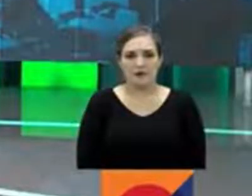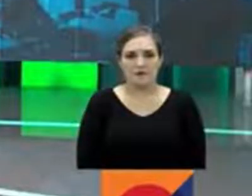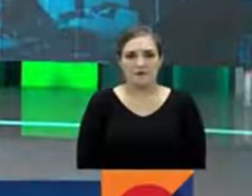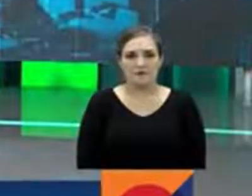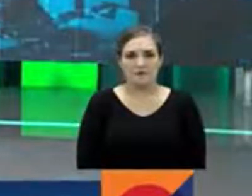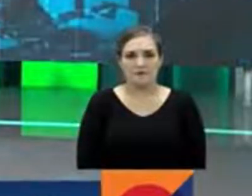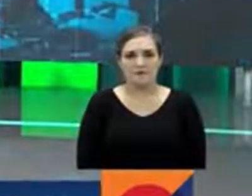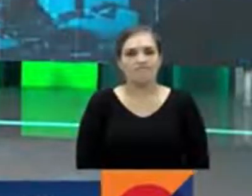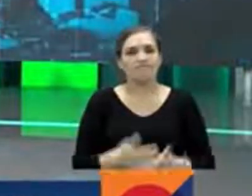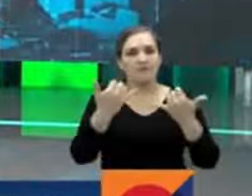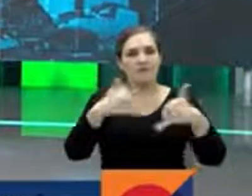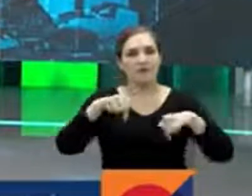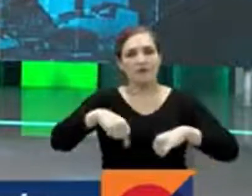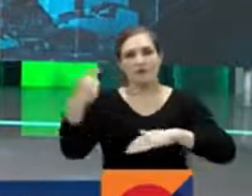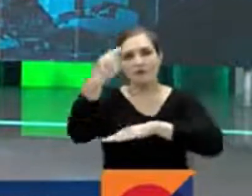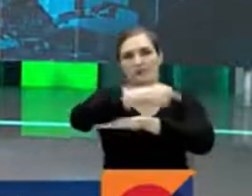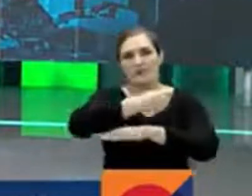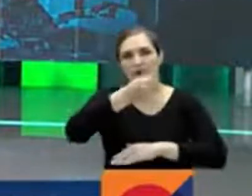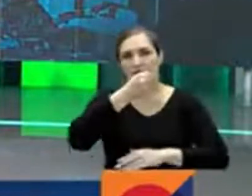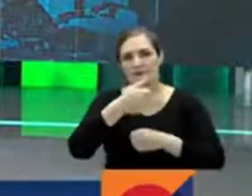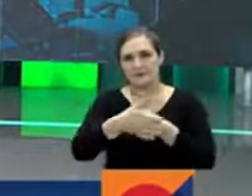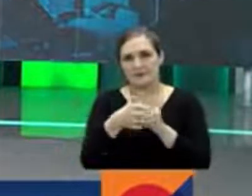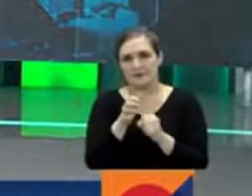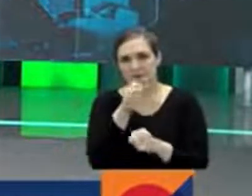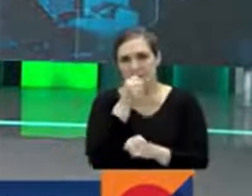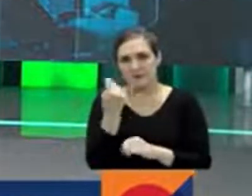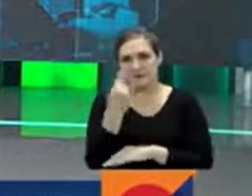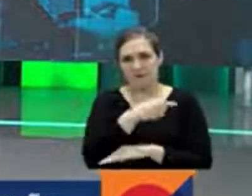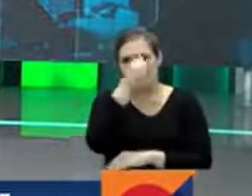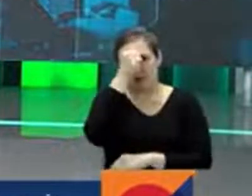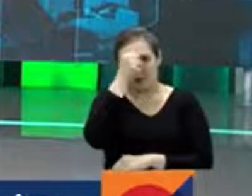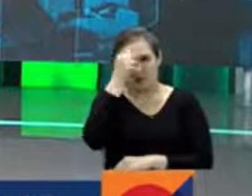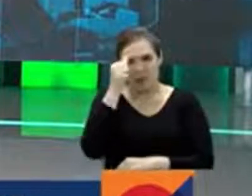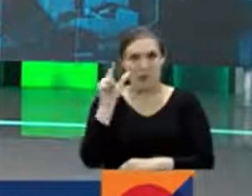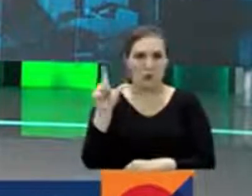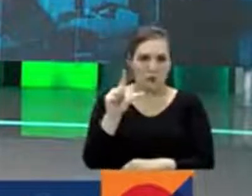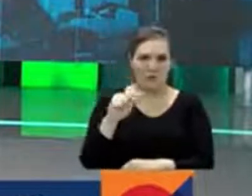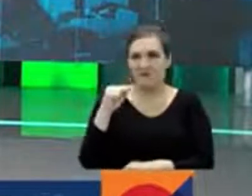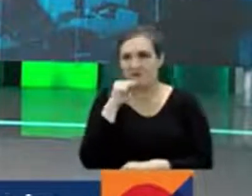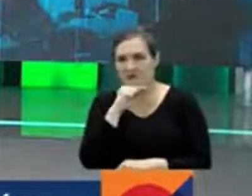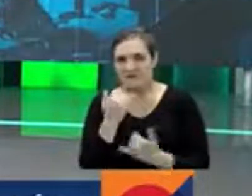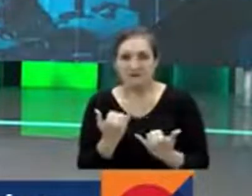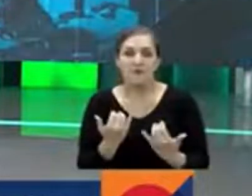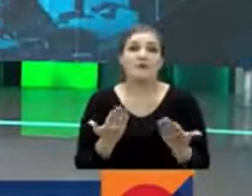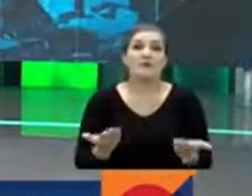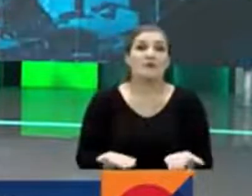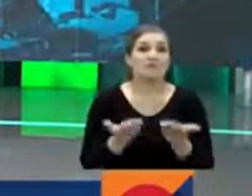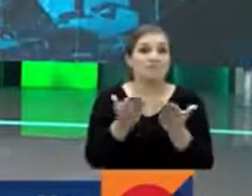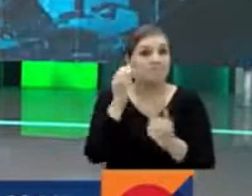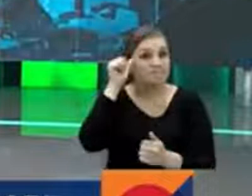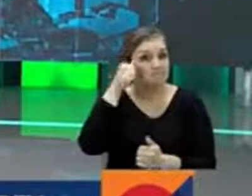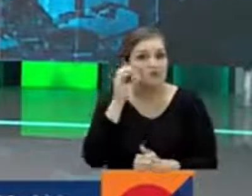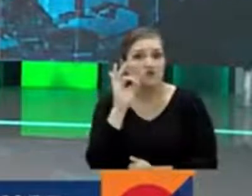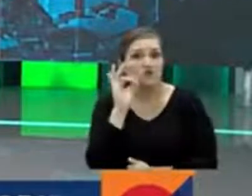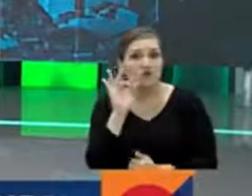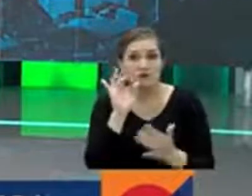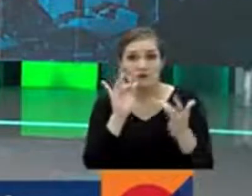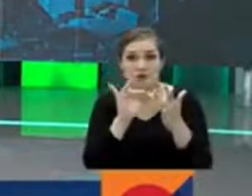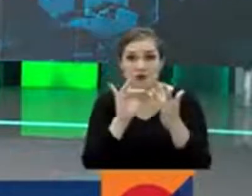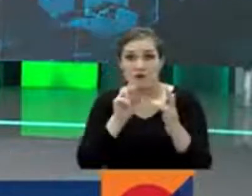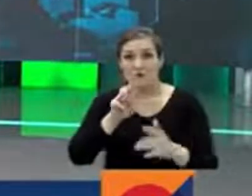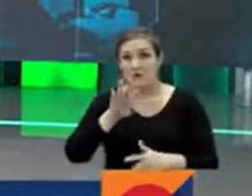Así llegamos al final de RTVC Noticias Fin de Semana. Recuerden que estamos conectados 24/7. También nos encuentran